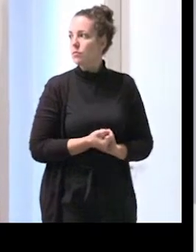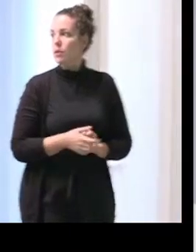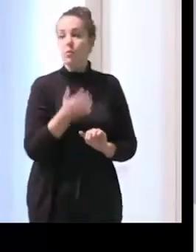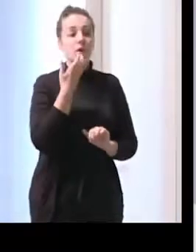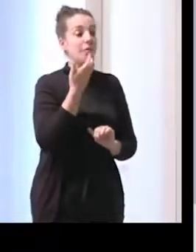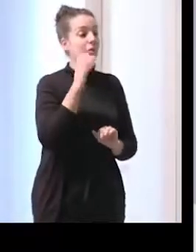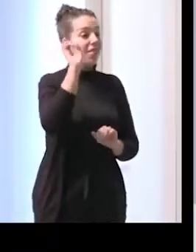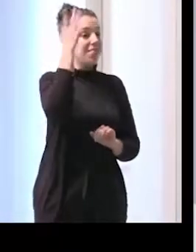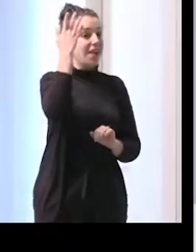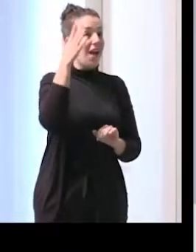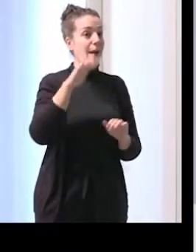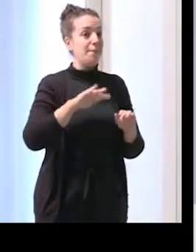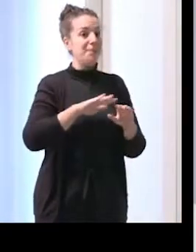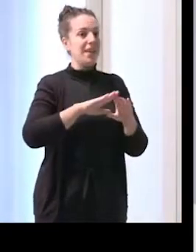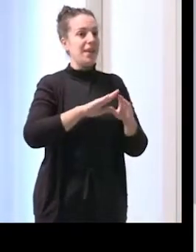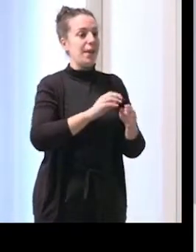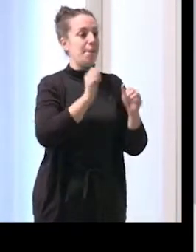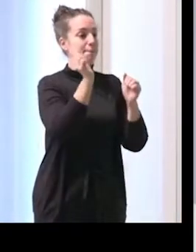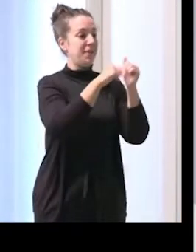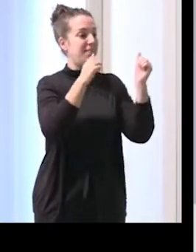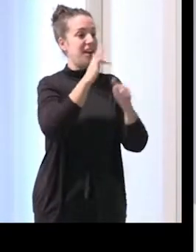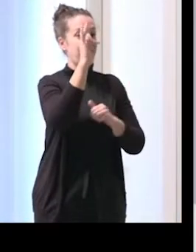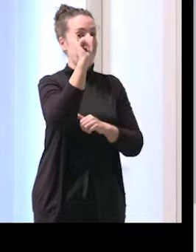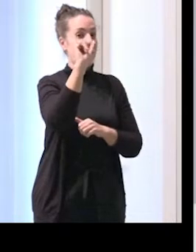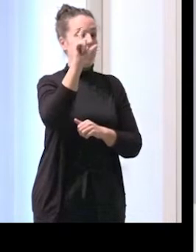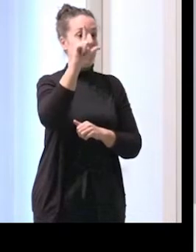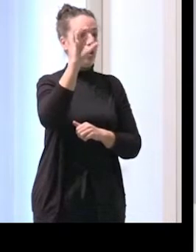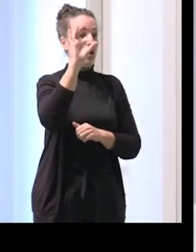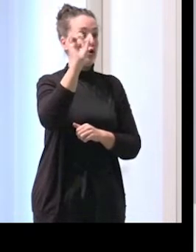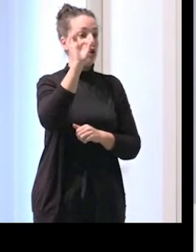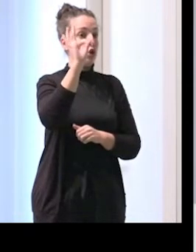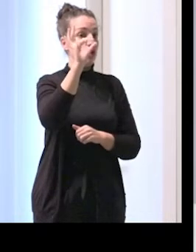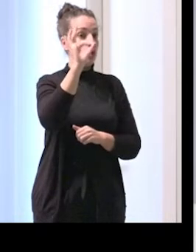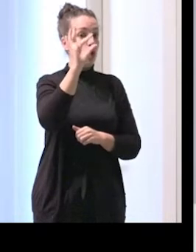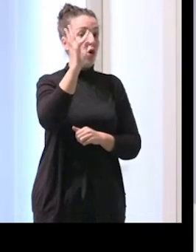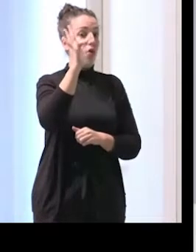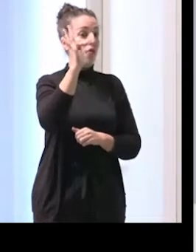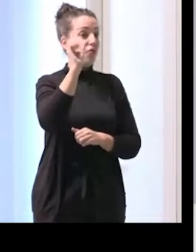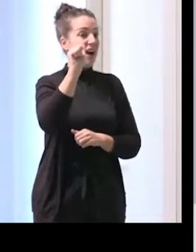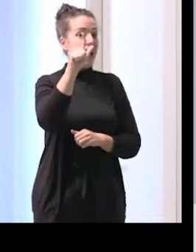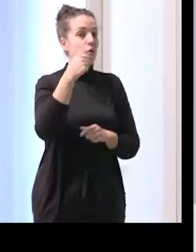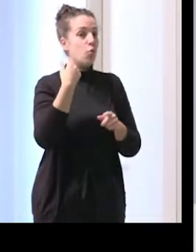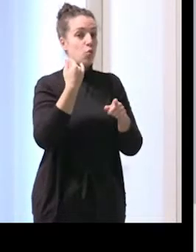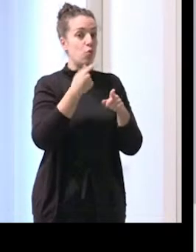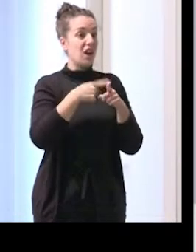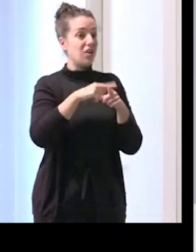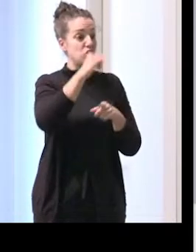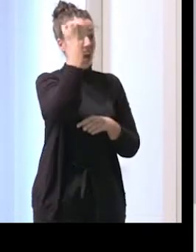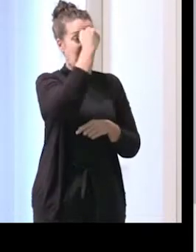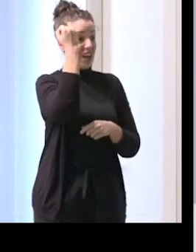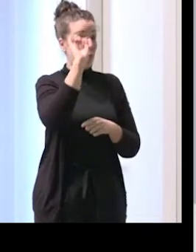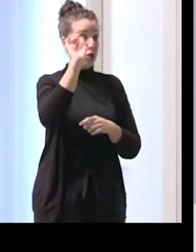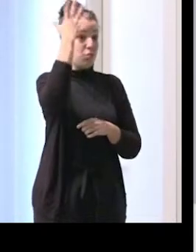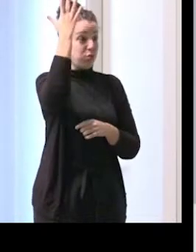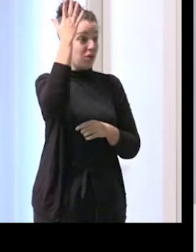idea de la piedra filosofal, que para aquellos jóvenes en la audiencia no es una cosa que inventó Harry Potter, sino